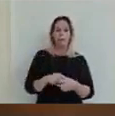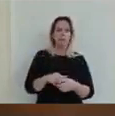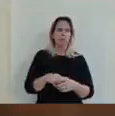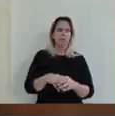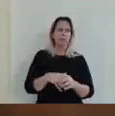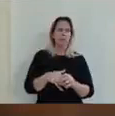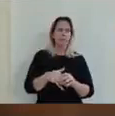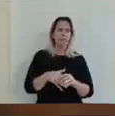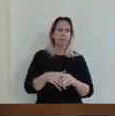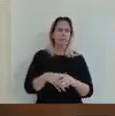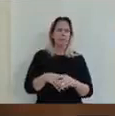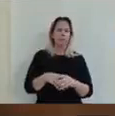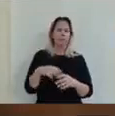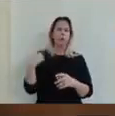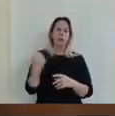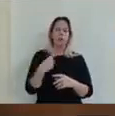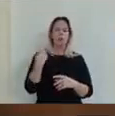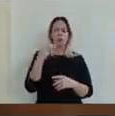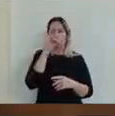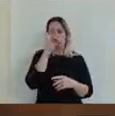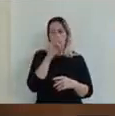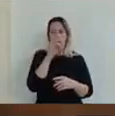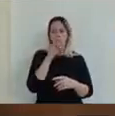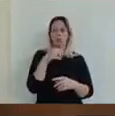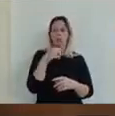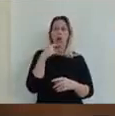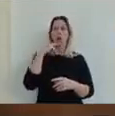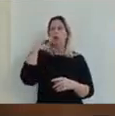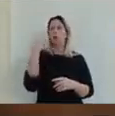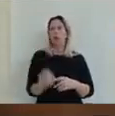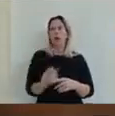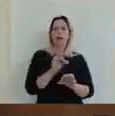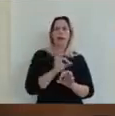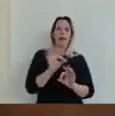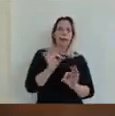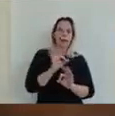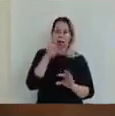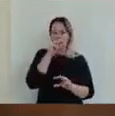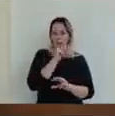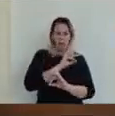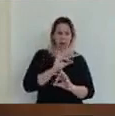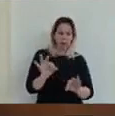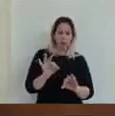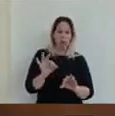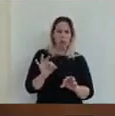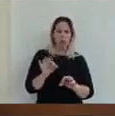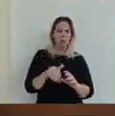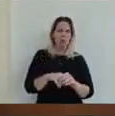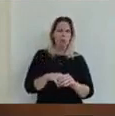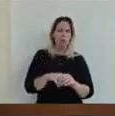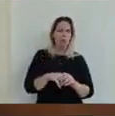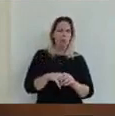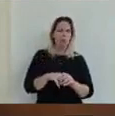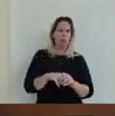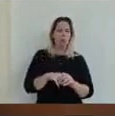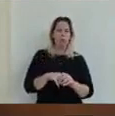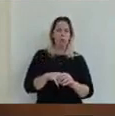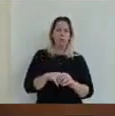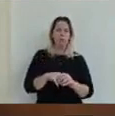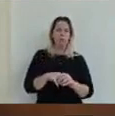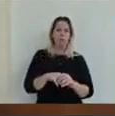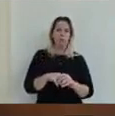jamás dimos autorización de nada. Proselitismo hace el sector de ustedes, señora